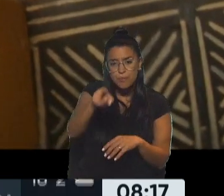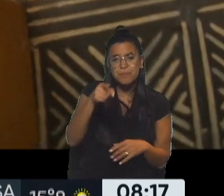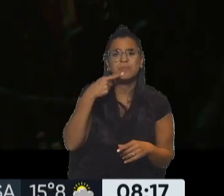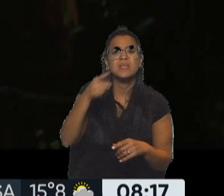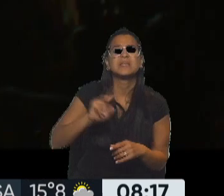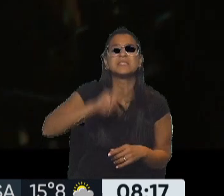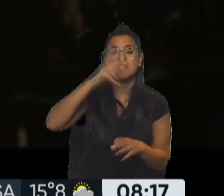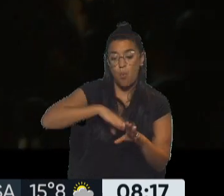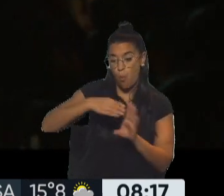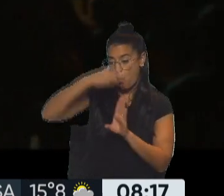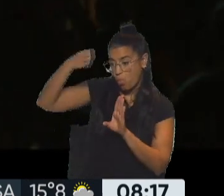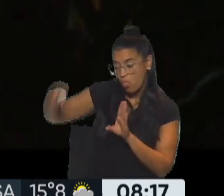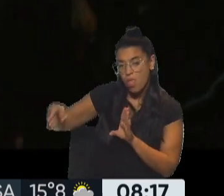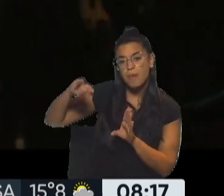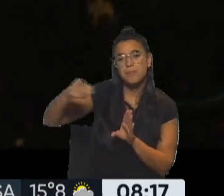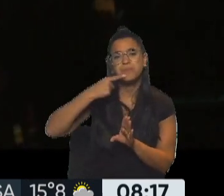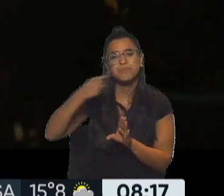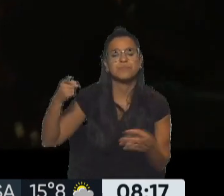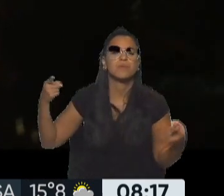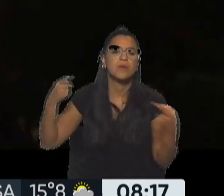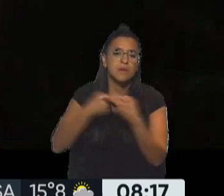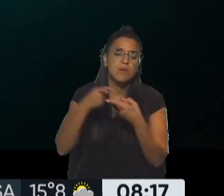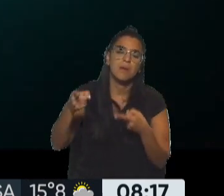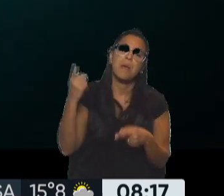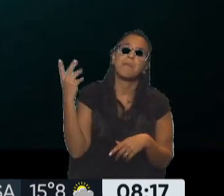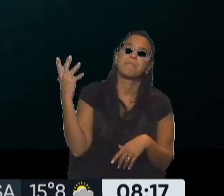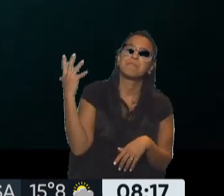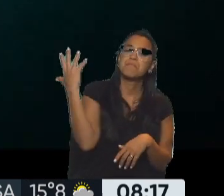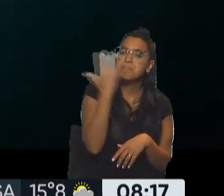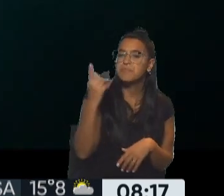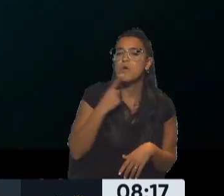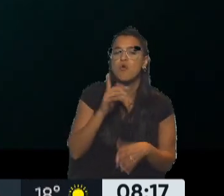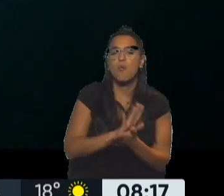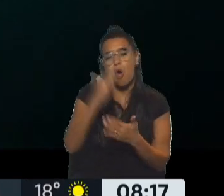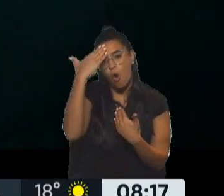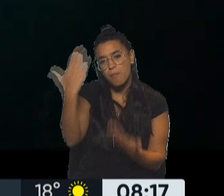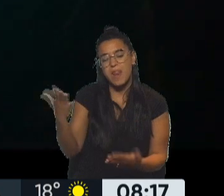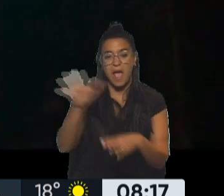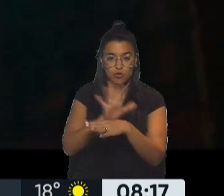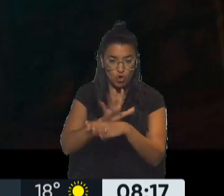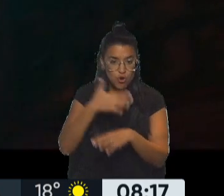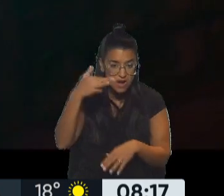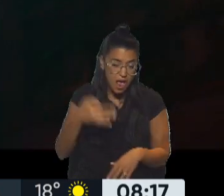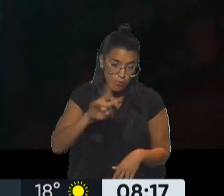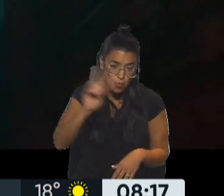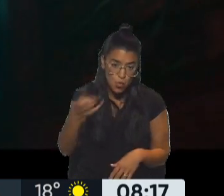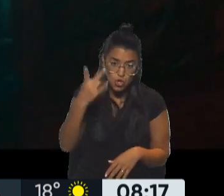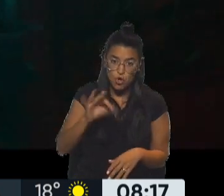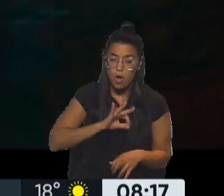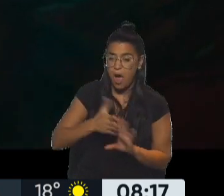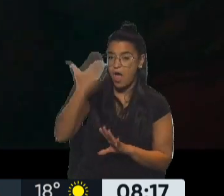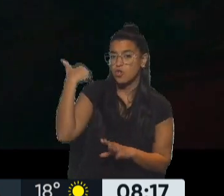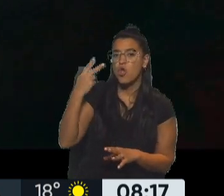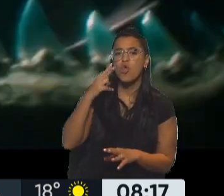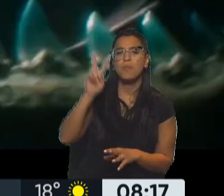esta segunda parte, abre con el duelo y entierro de Pantera Negra, como un homenaje al actor real que murió en el año 2020 y